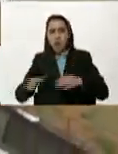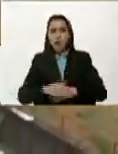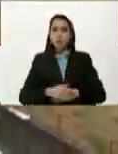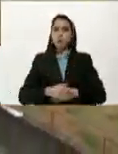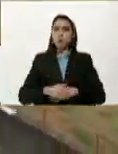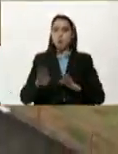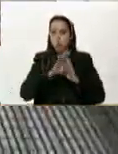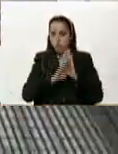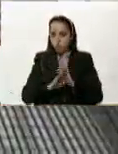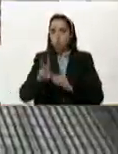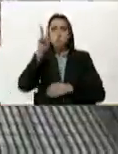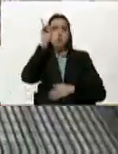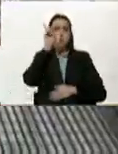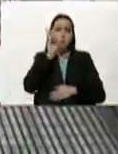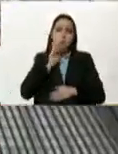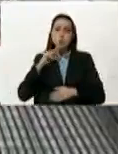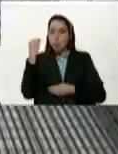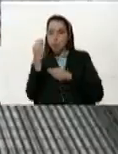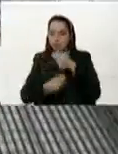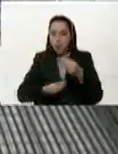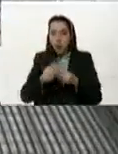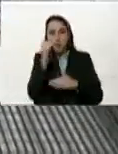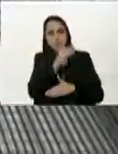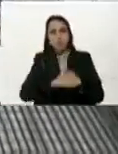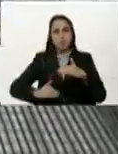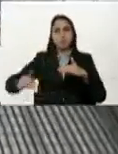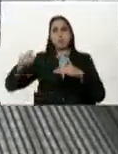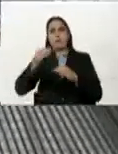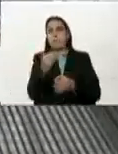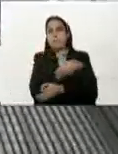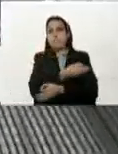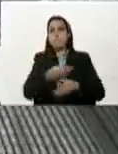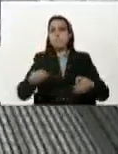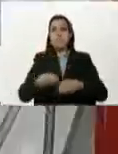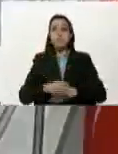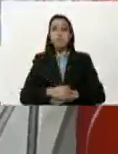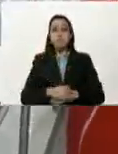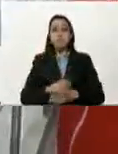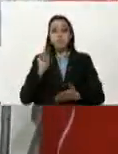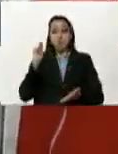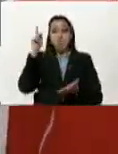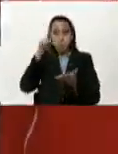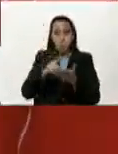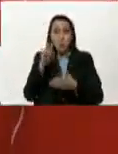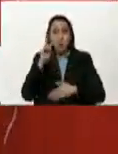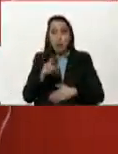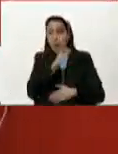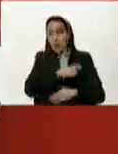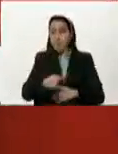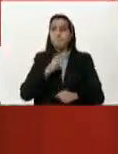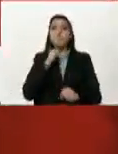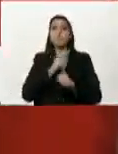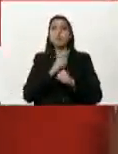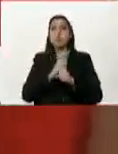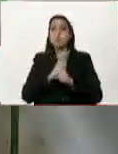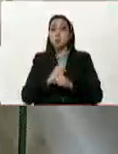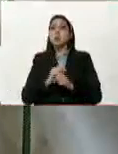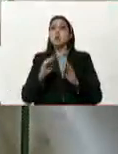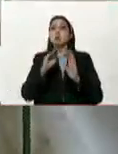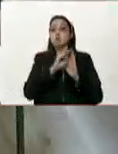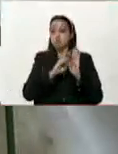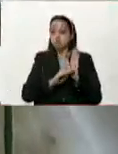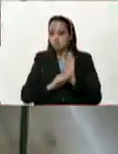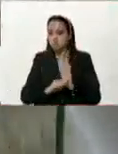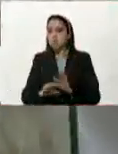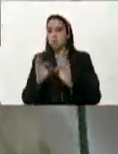un altísimo nivel desde que uno entra aquí uno puede notar que la gente está trabajando con los estándares necesarios